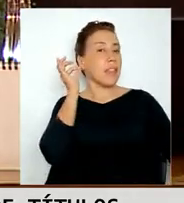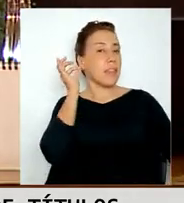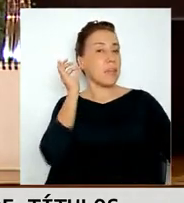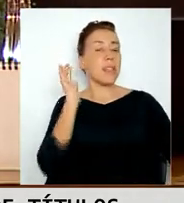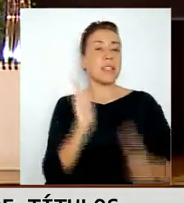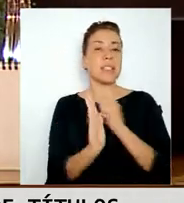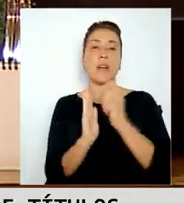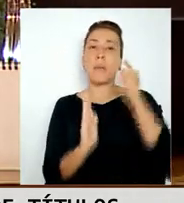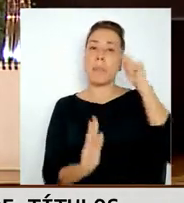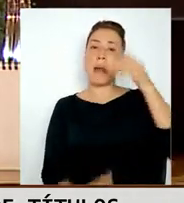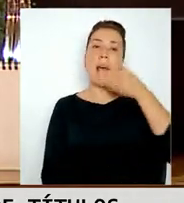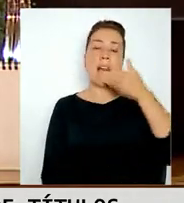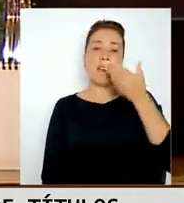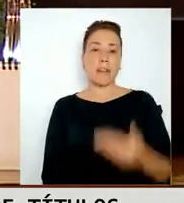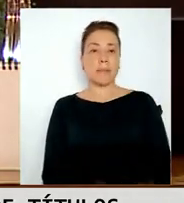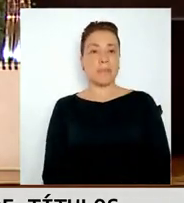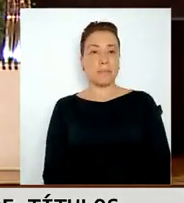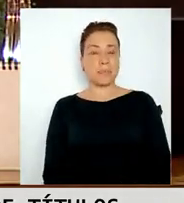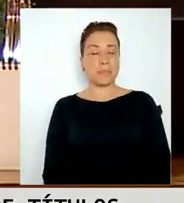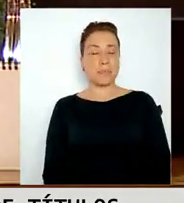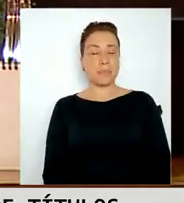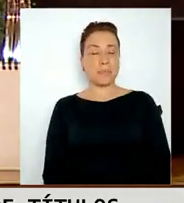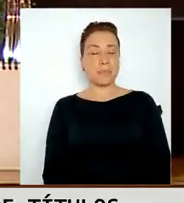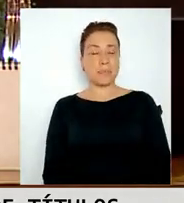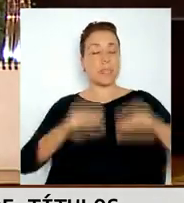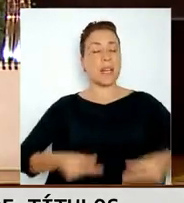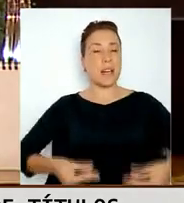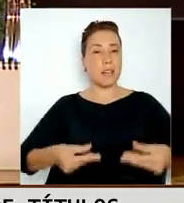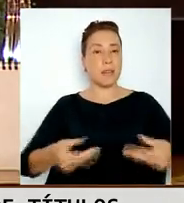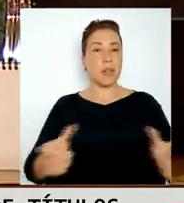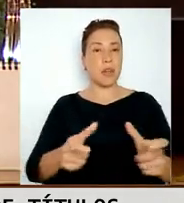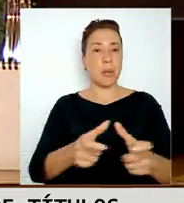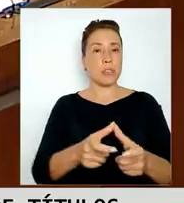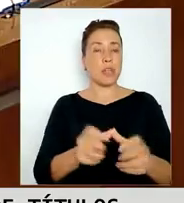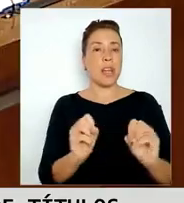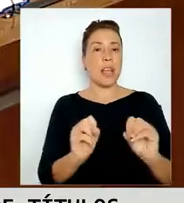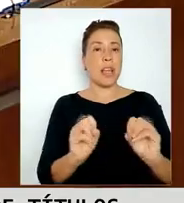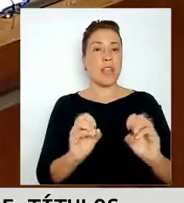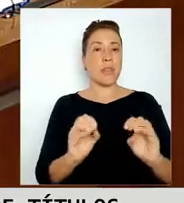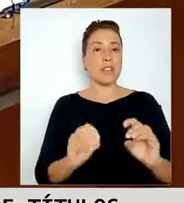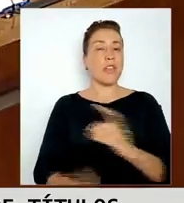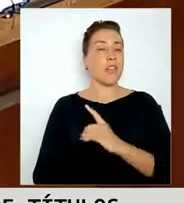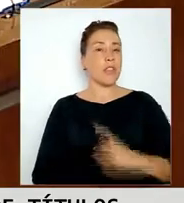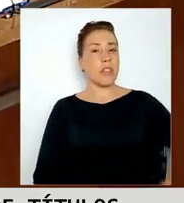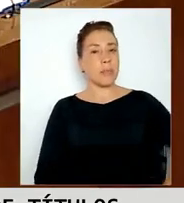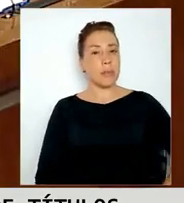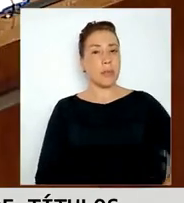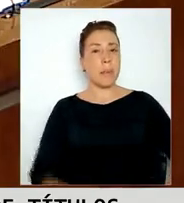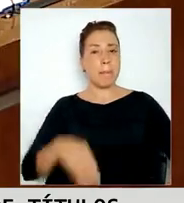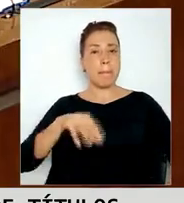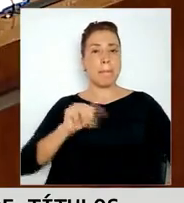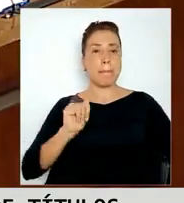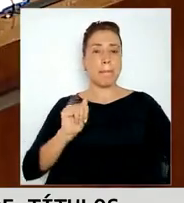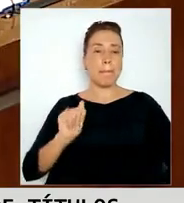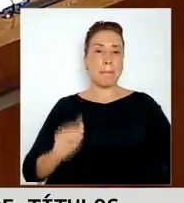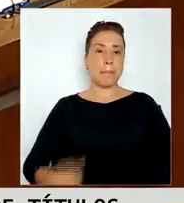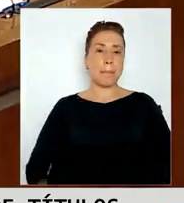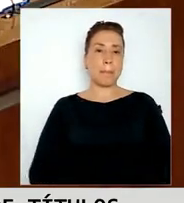uso de la palabra rinde el informe de la comisión de Educación el diputado Luis Maya adelante diputado